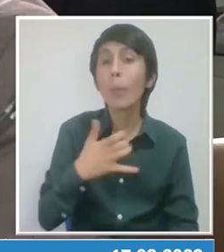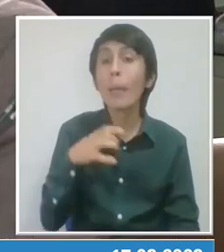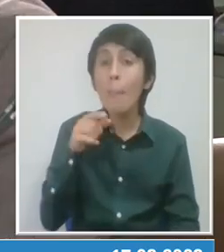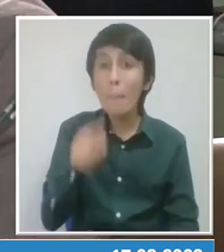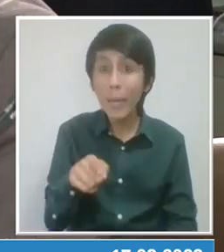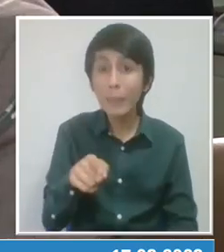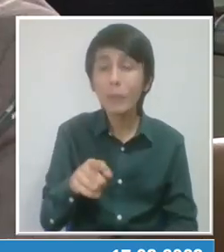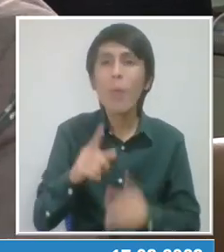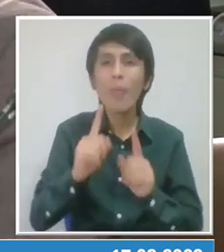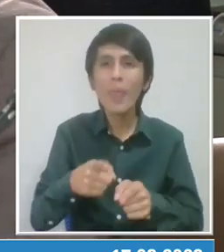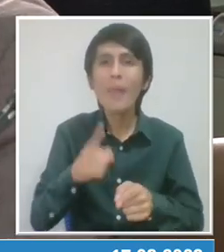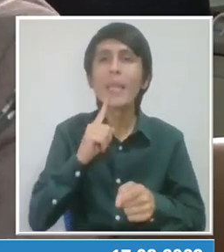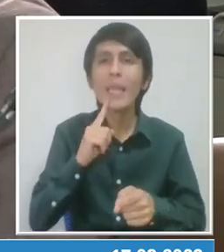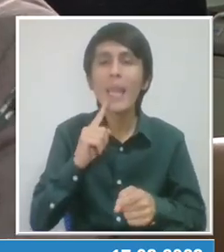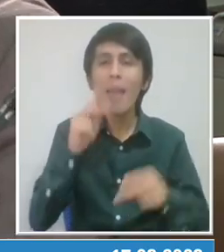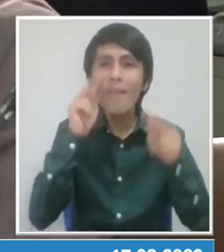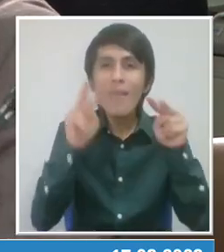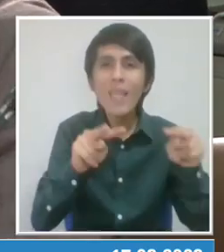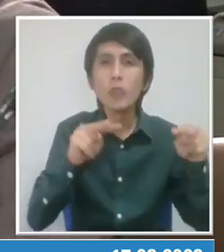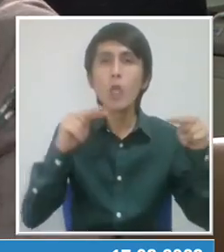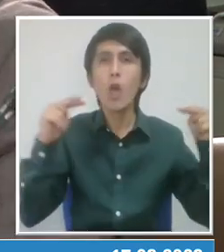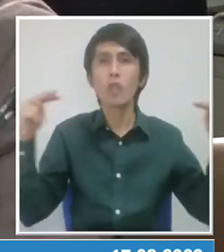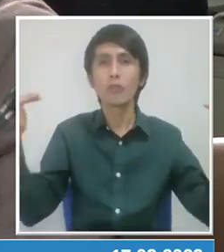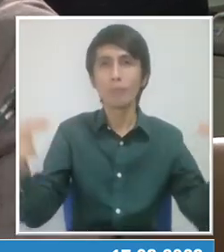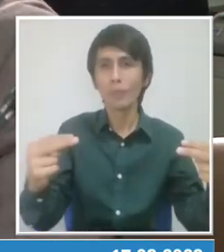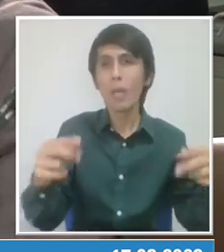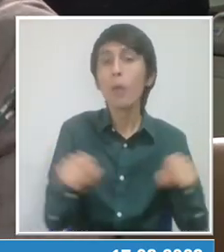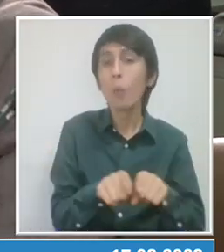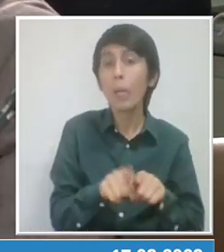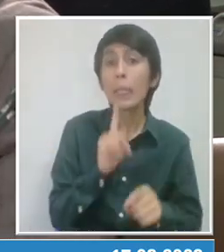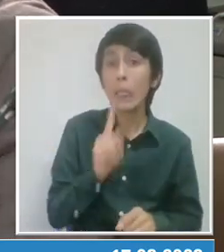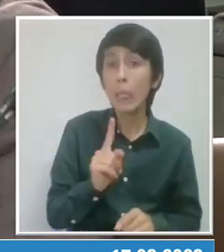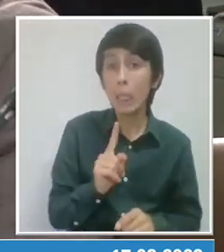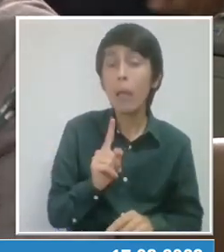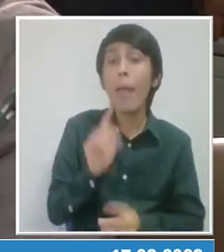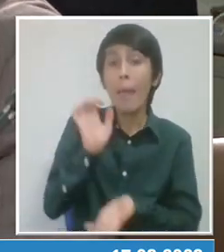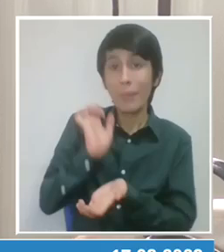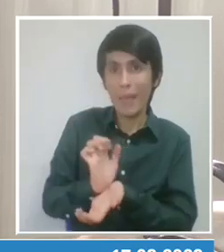que, en cambio, sí tienen los estados,